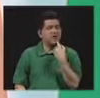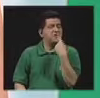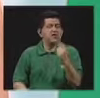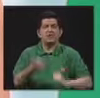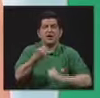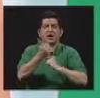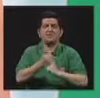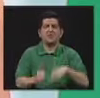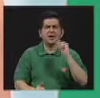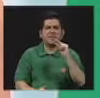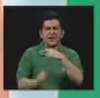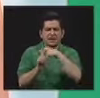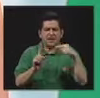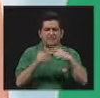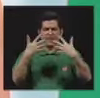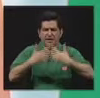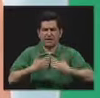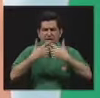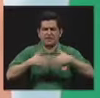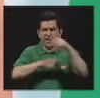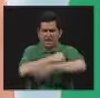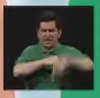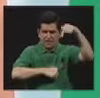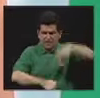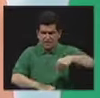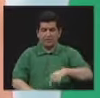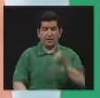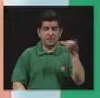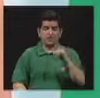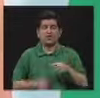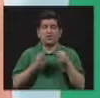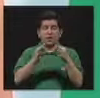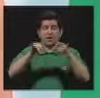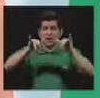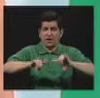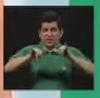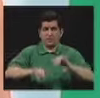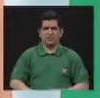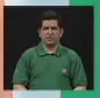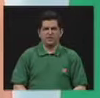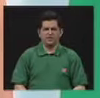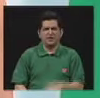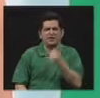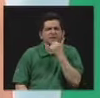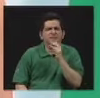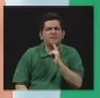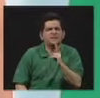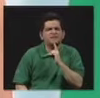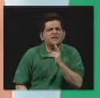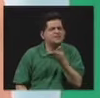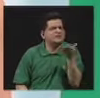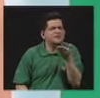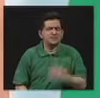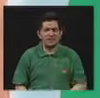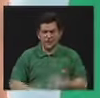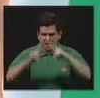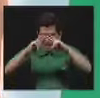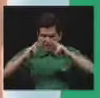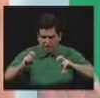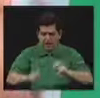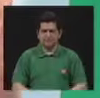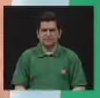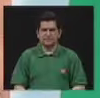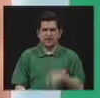dice apoyar a la pequeña y a la mediana empresa de nuestro país y también al turismo sostenible. ¿Qué es lo que pasa en la realidad? Bueno, para analizarlo,